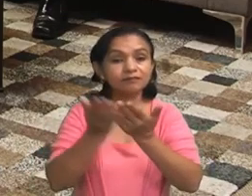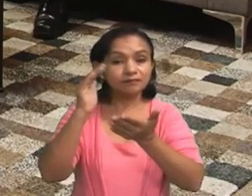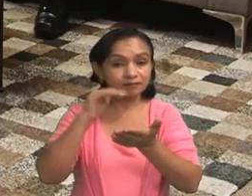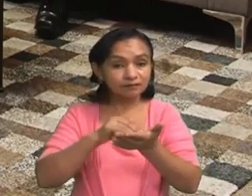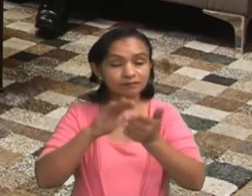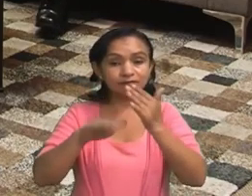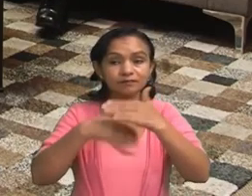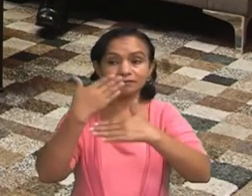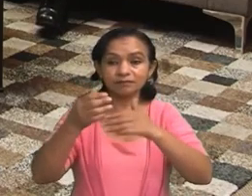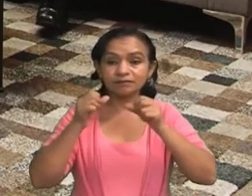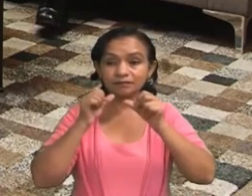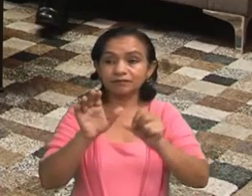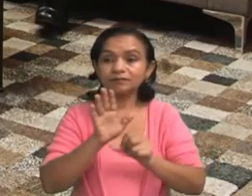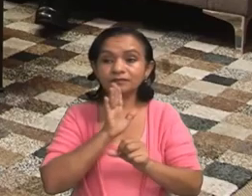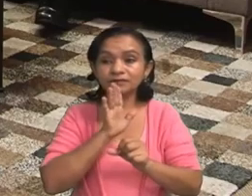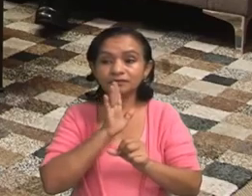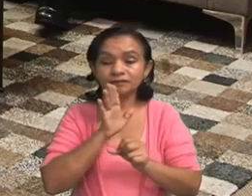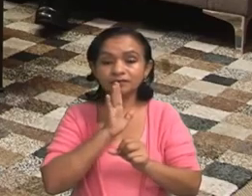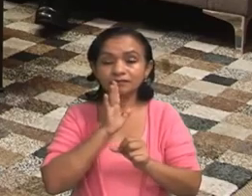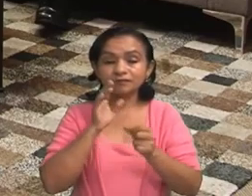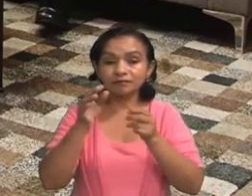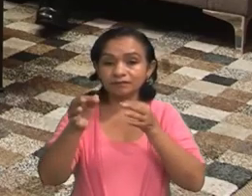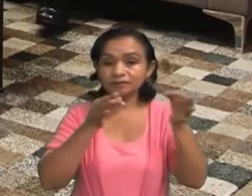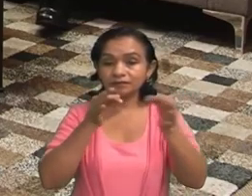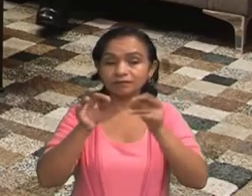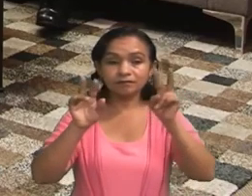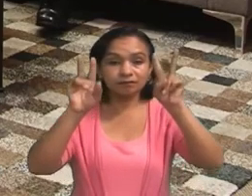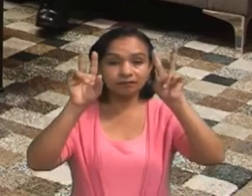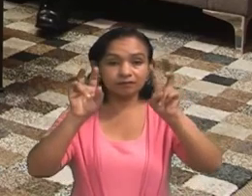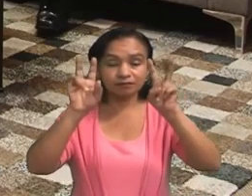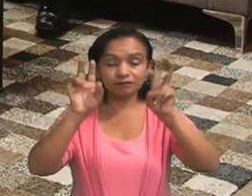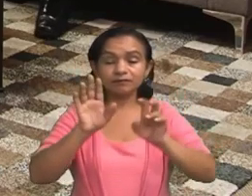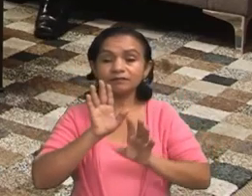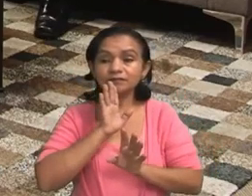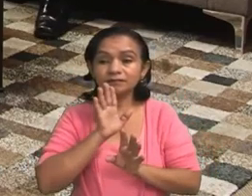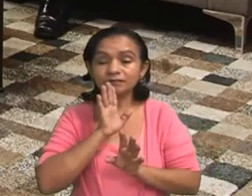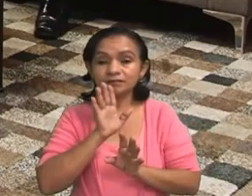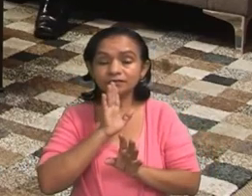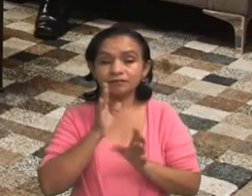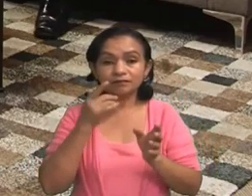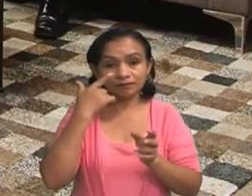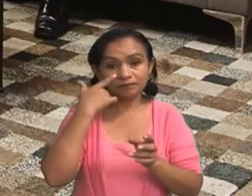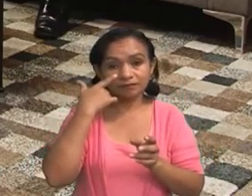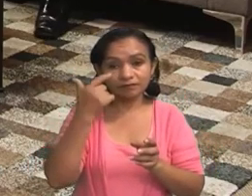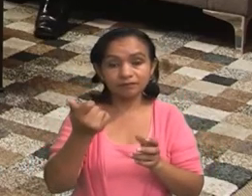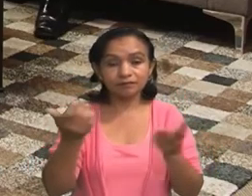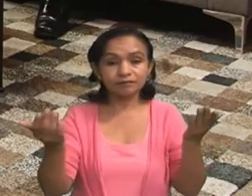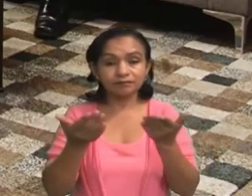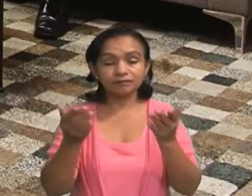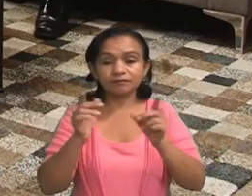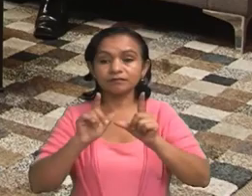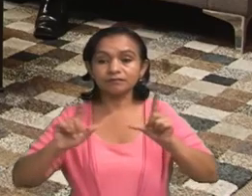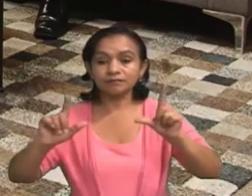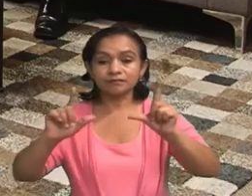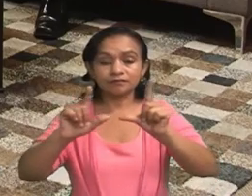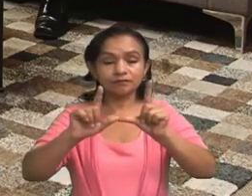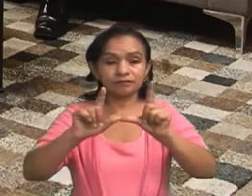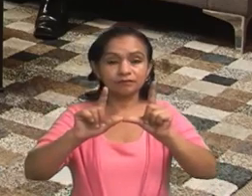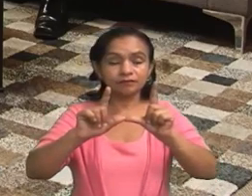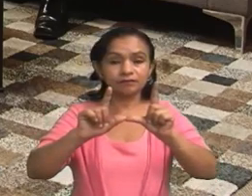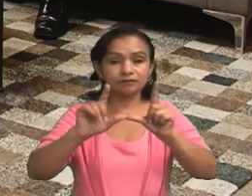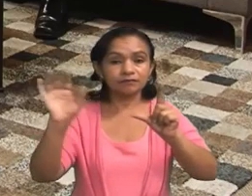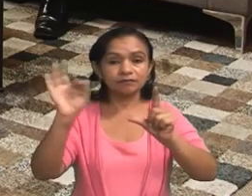Pero al volver quisiera que nos hablara un poquito en detalle de los temas que van a estarse abordando y conocer ubicación, conocer los